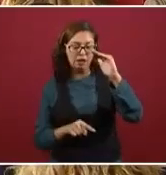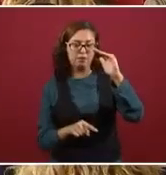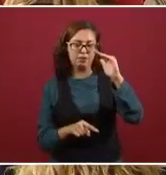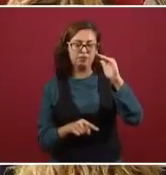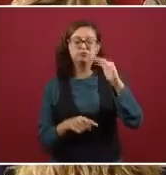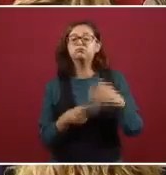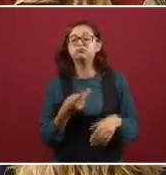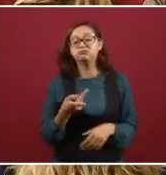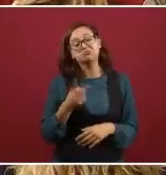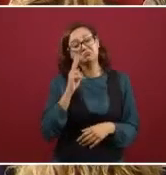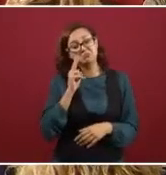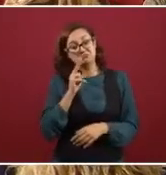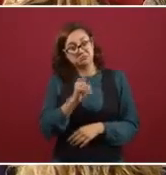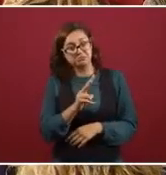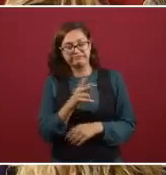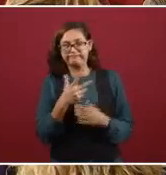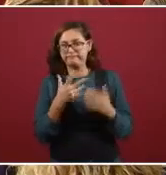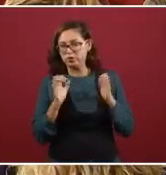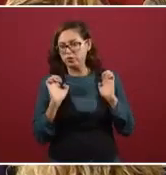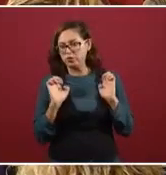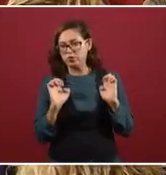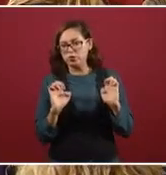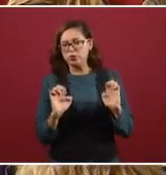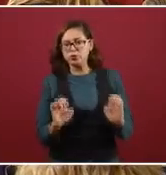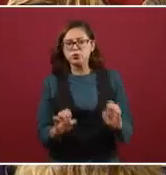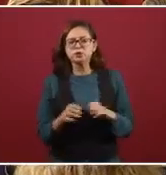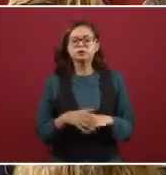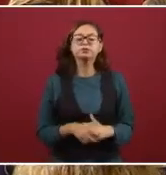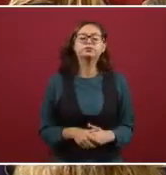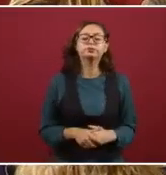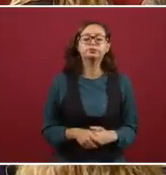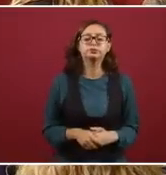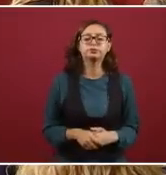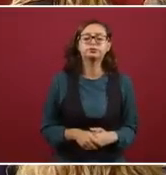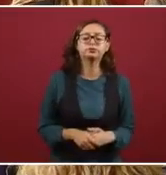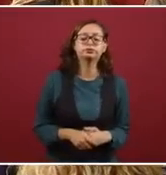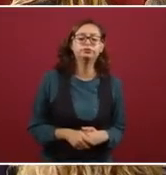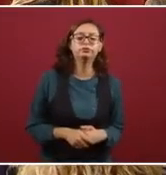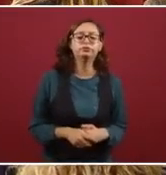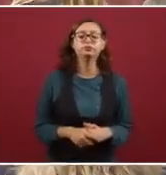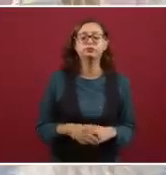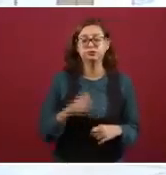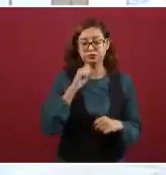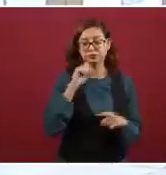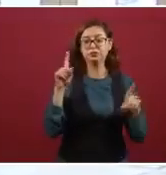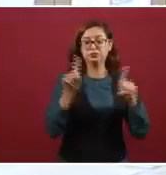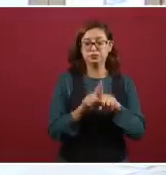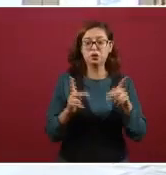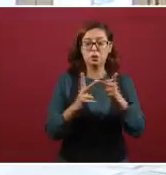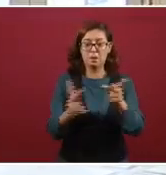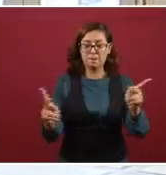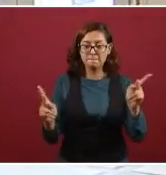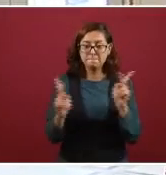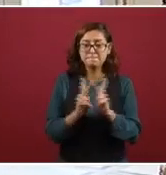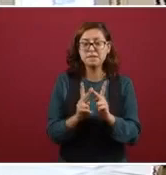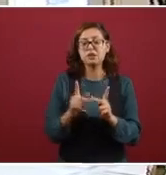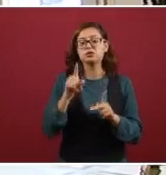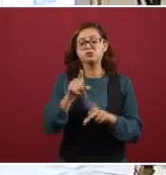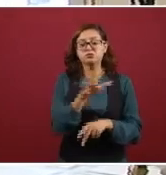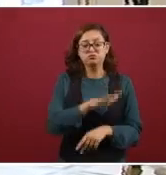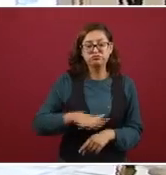mansión bastante lujosa. En la planta baja tiene un patio descubierto, un gran vestíbulo con escaleras